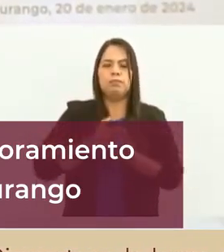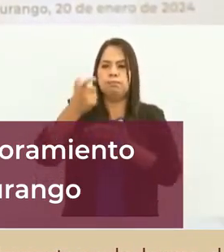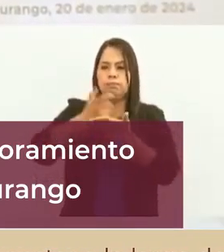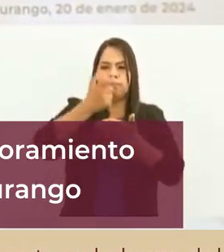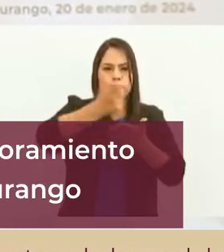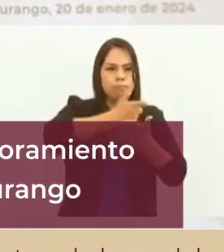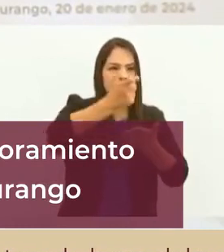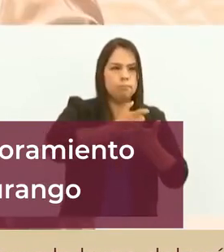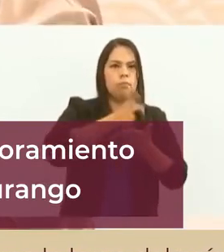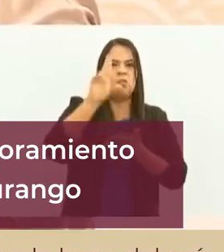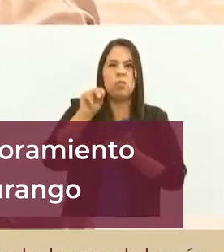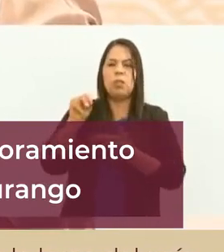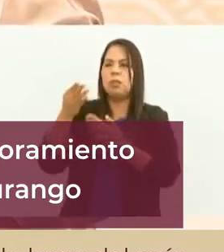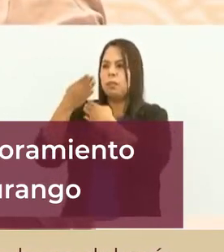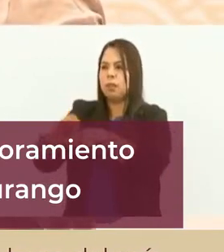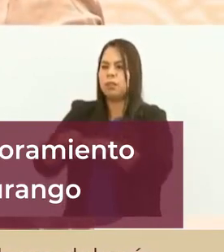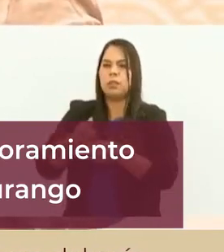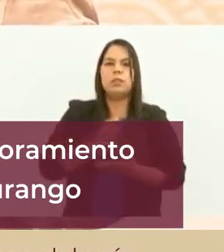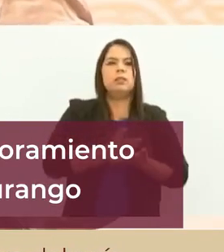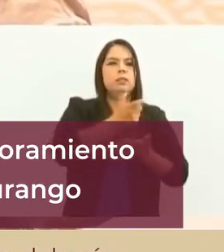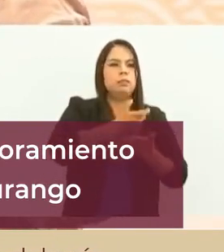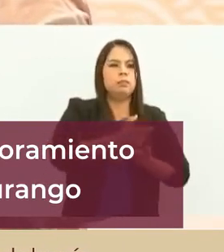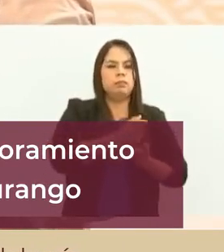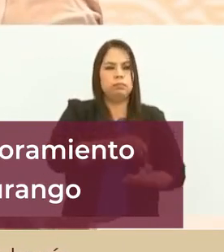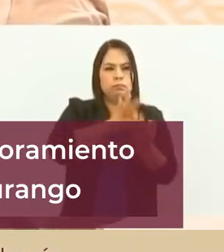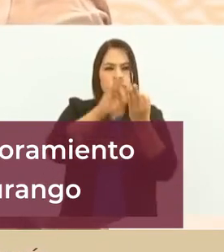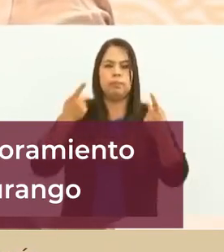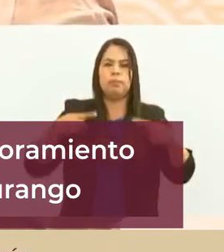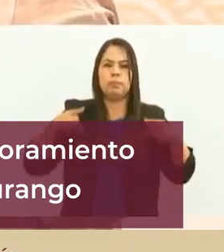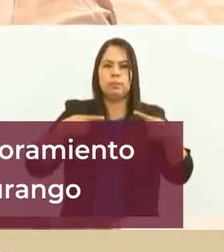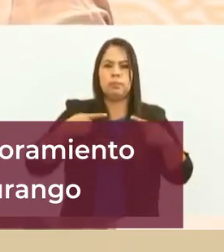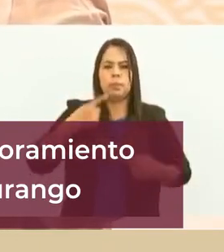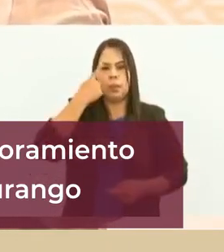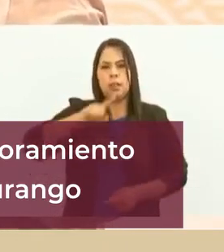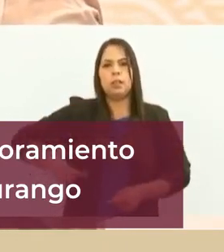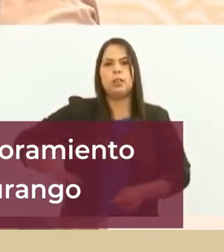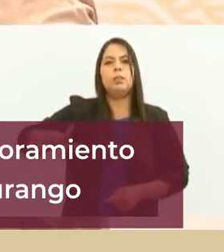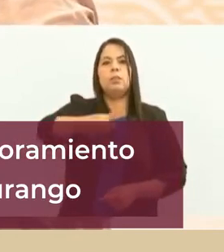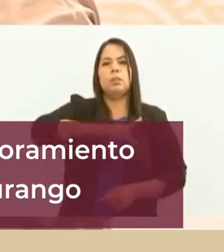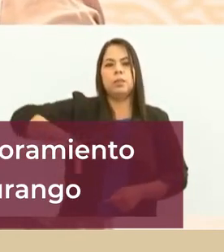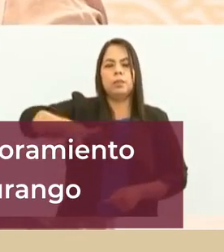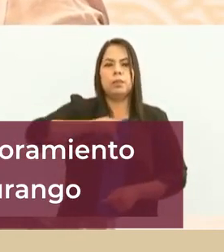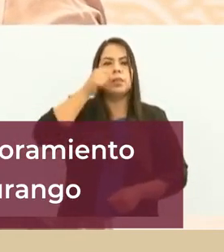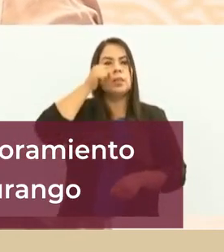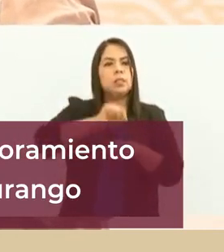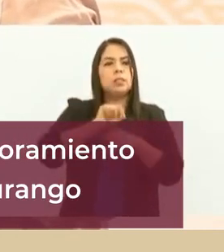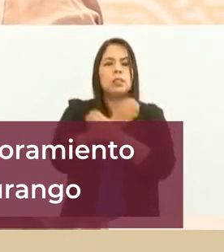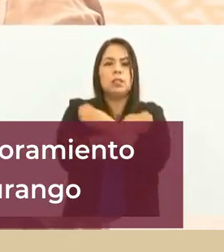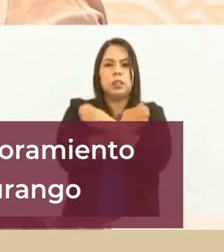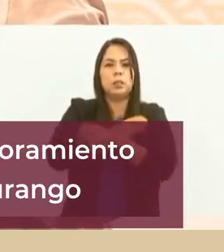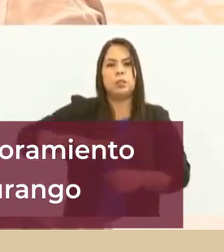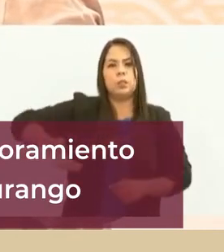se atenderán a más de 1.800 planteles, con lo cual se habrá apoyado a la totalidad de escuelas de educación básica en el